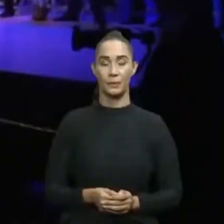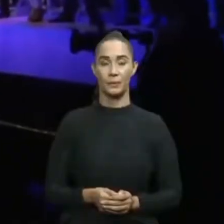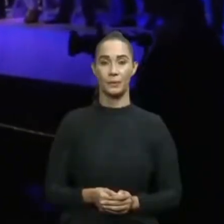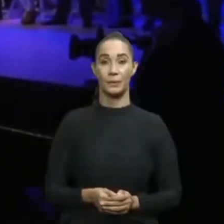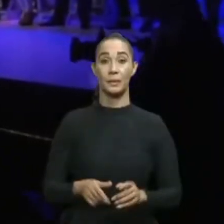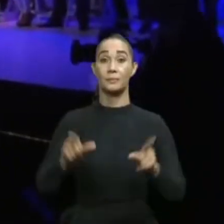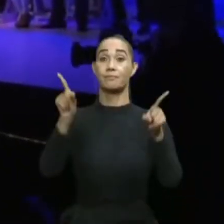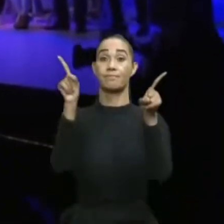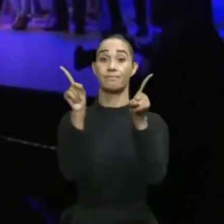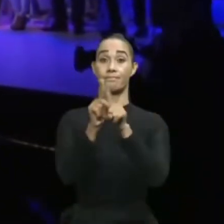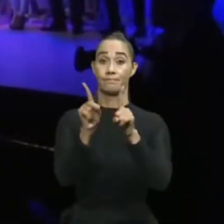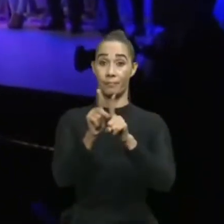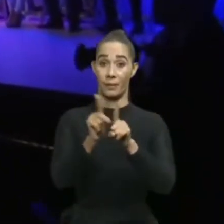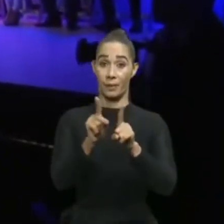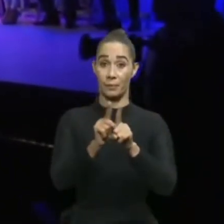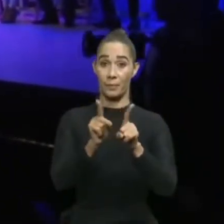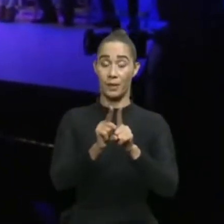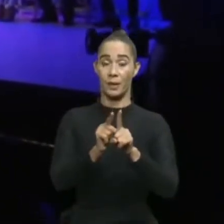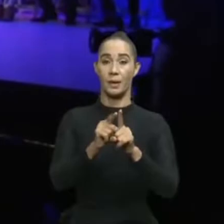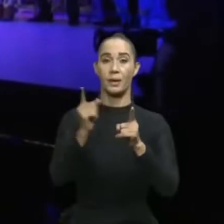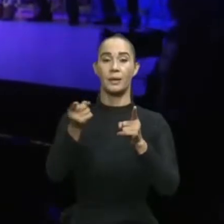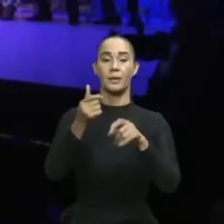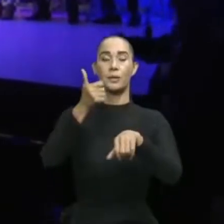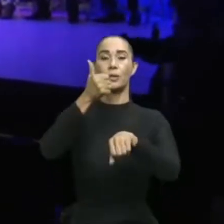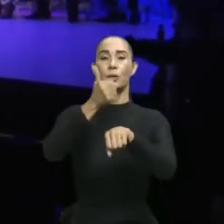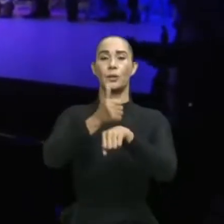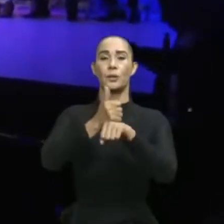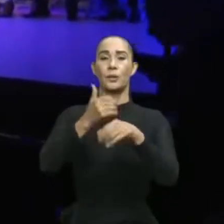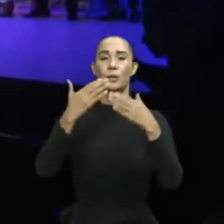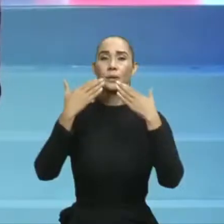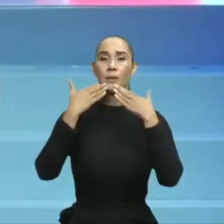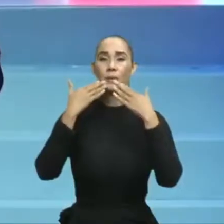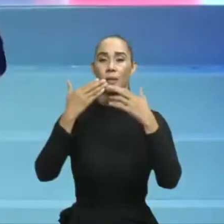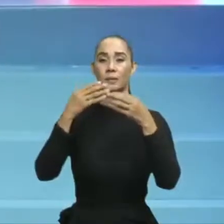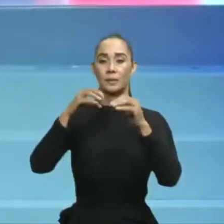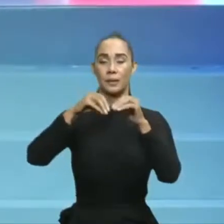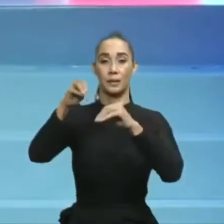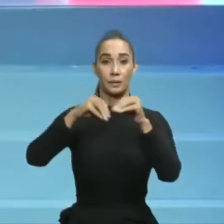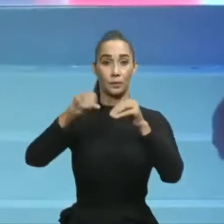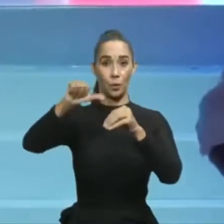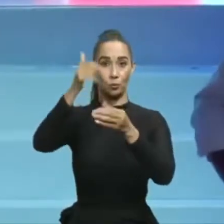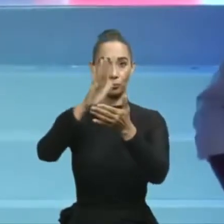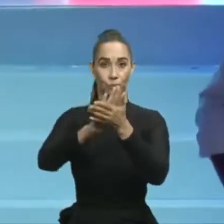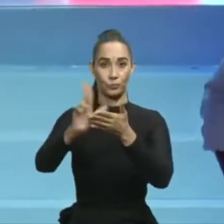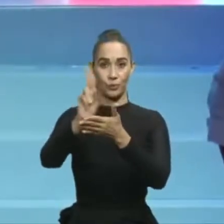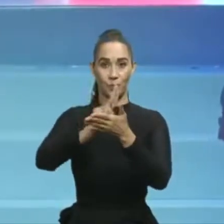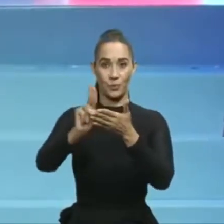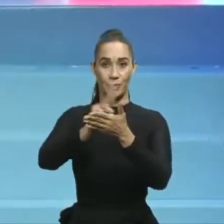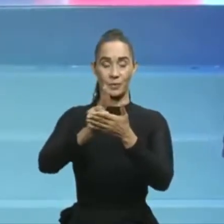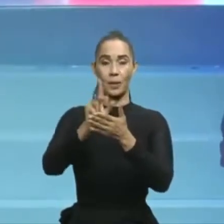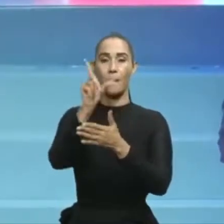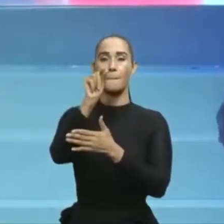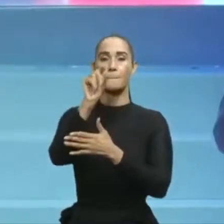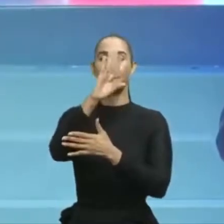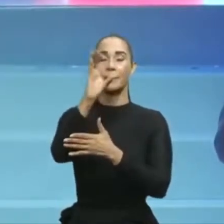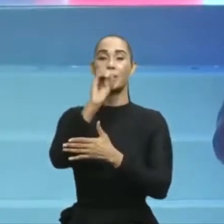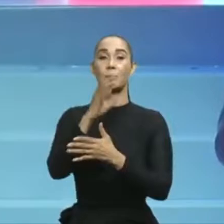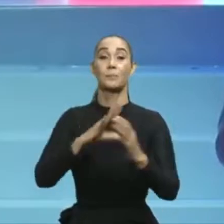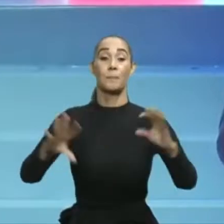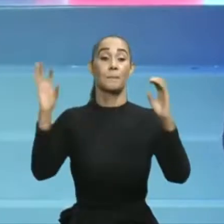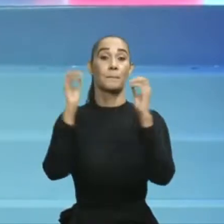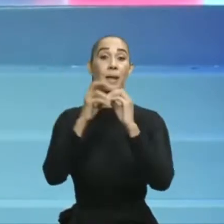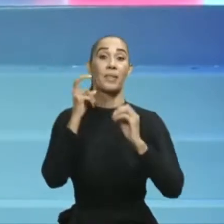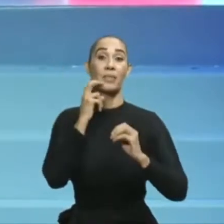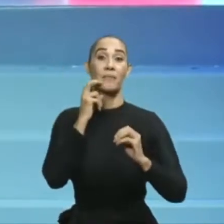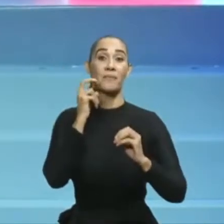también hemos otorgado gracias a las de negociación con las universidades un 20% más de